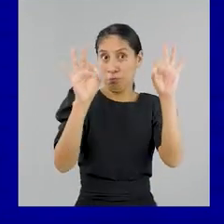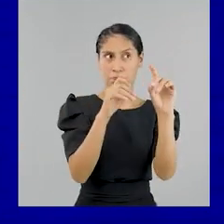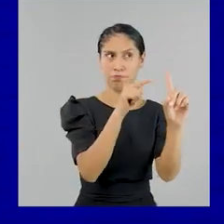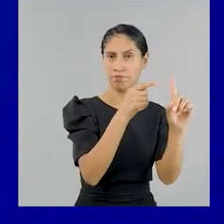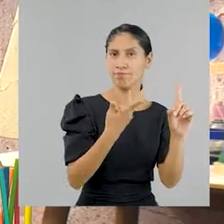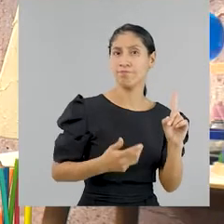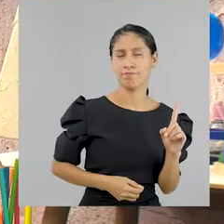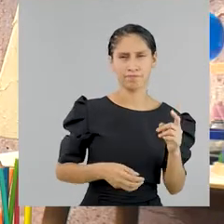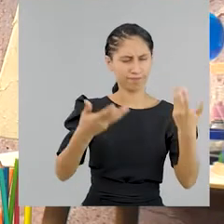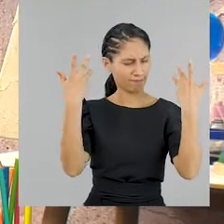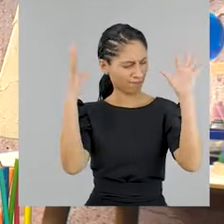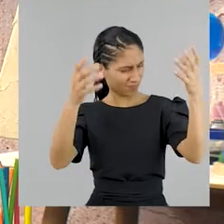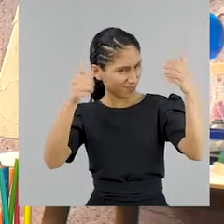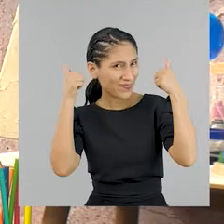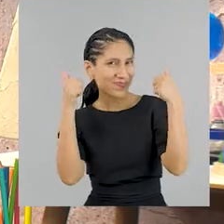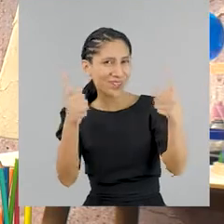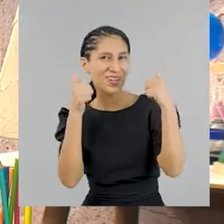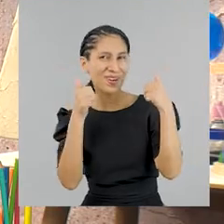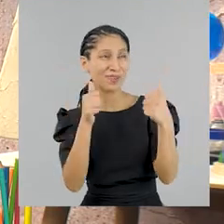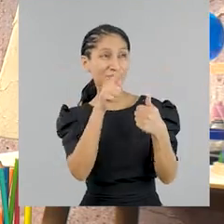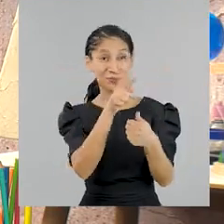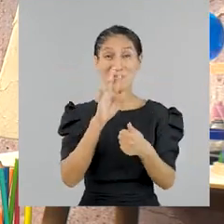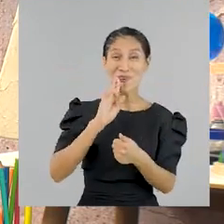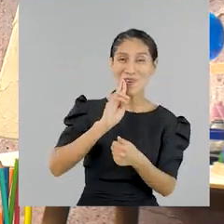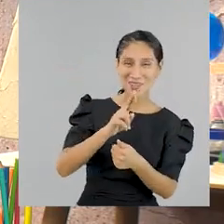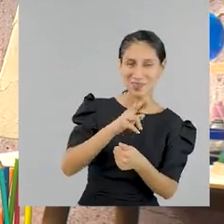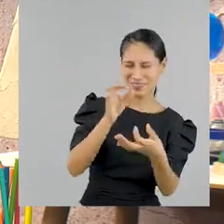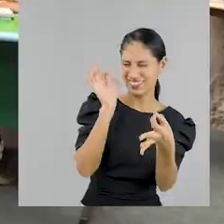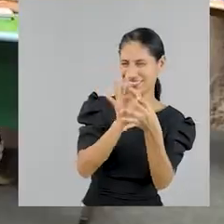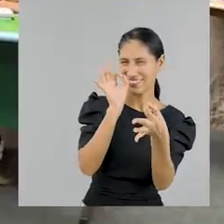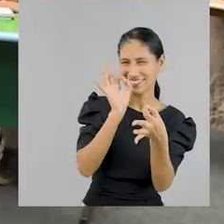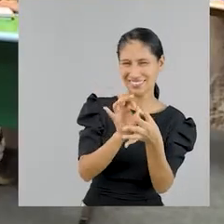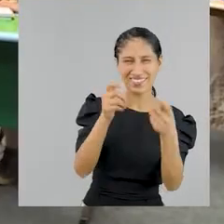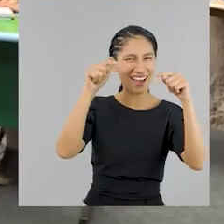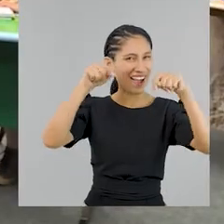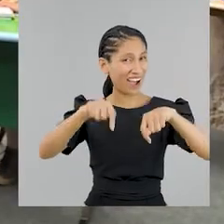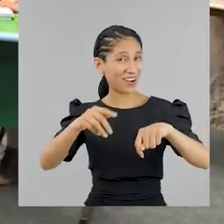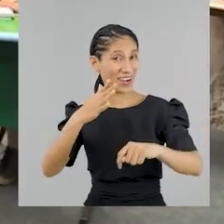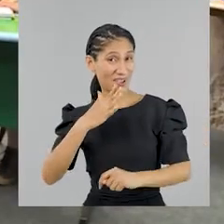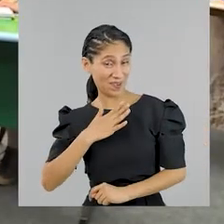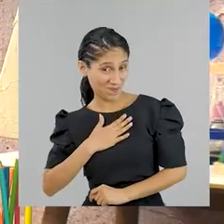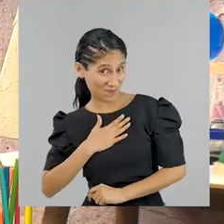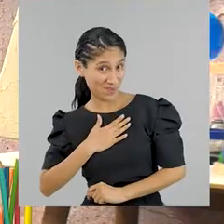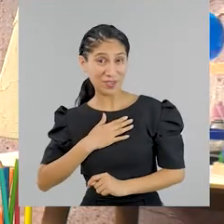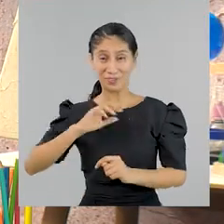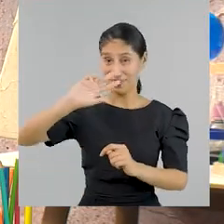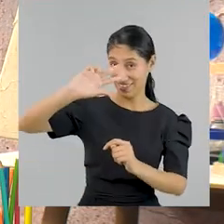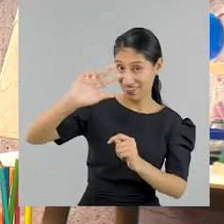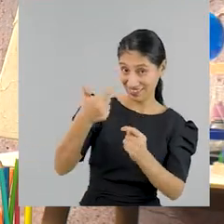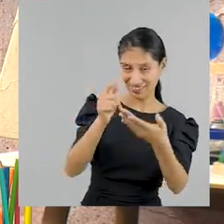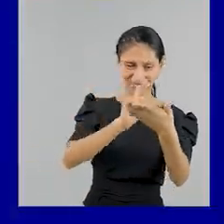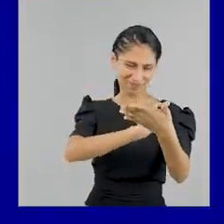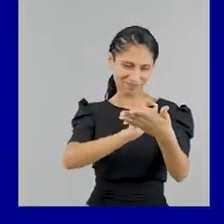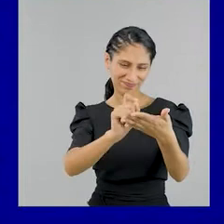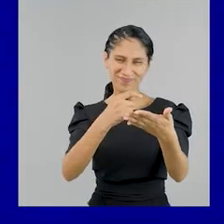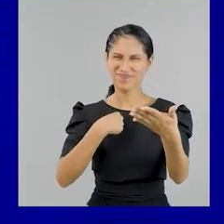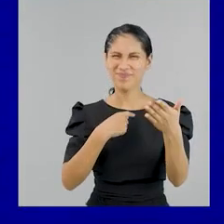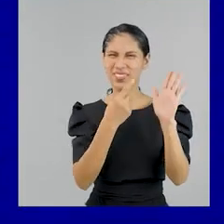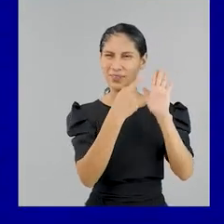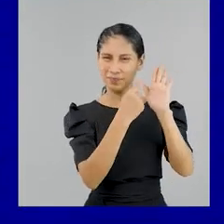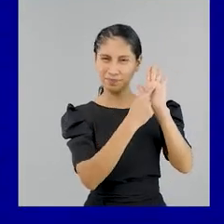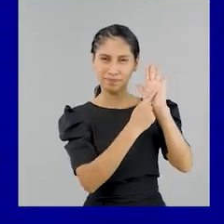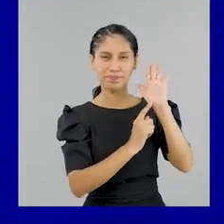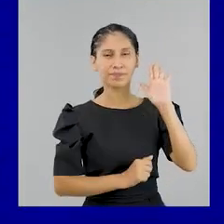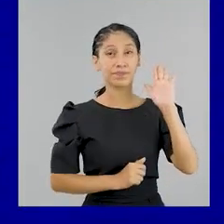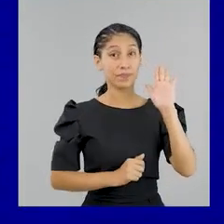rebelión. Bravísimo, Amaru. Acertaste con la respuesta. Ahora me toca resolver la tercera situación. La